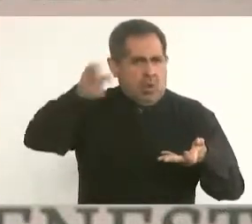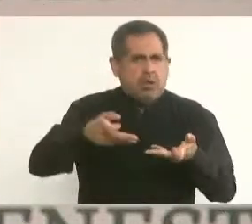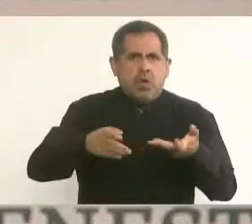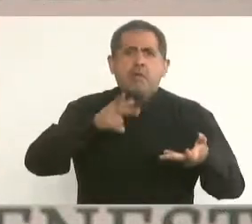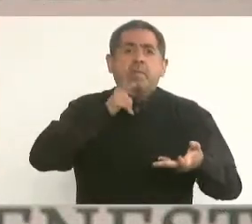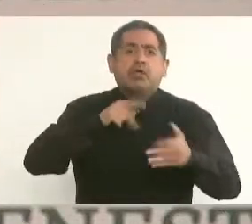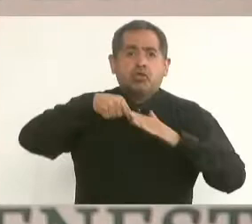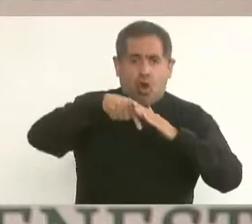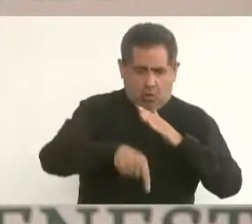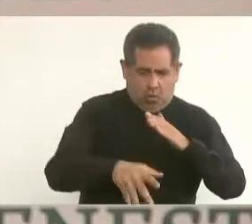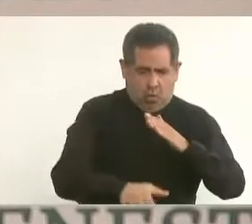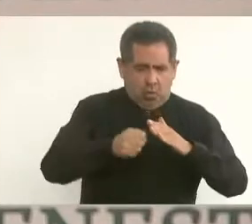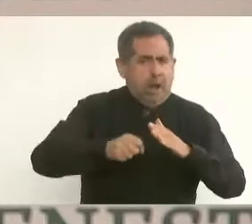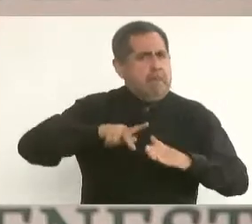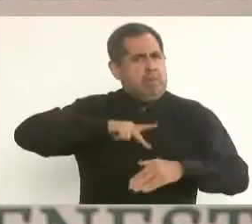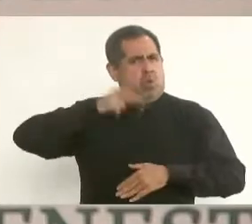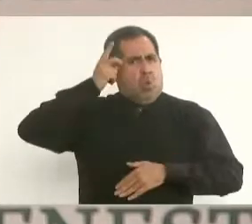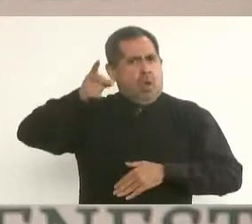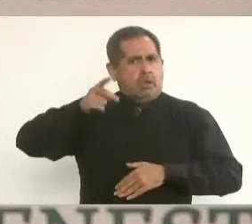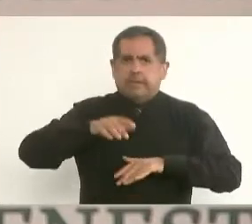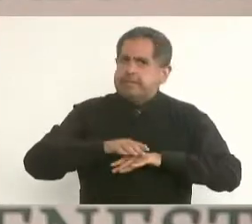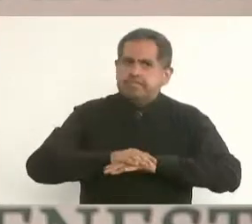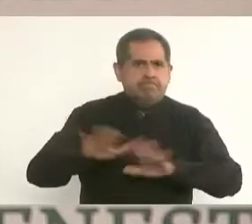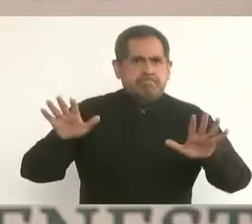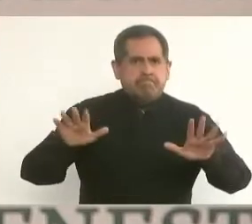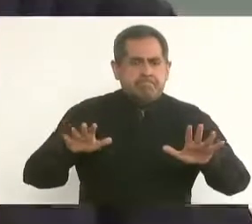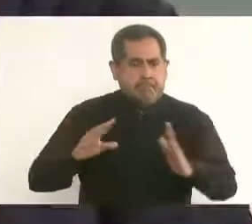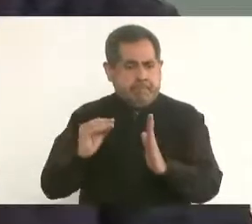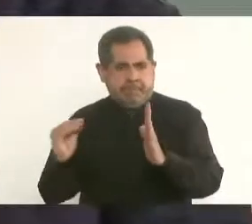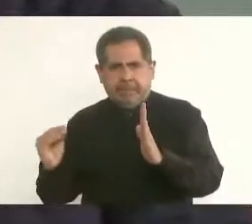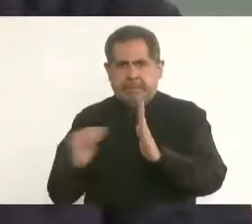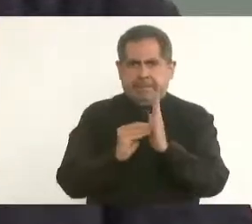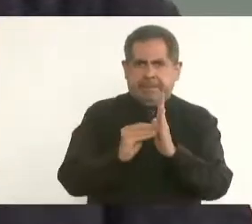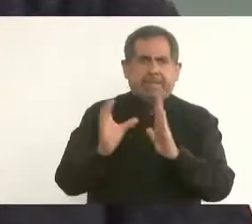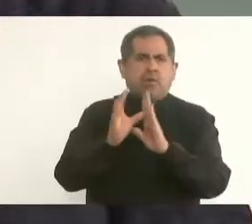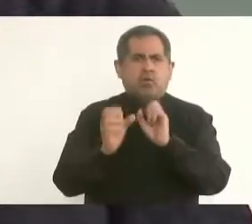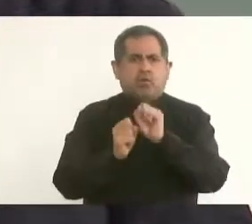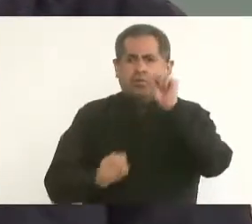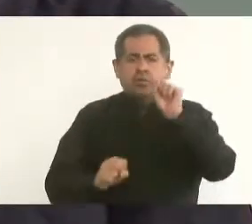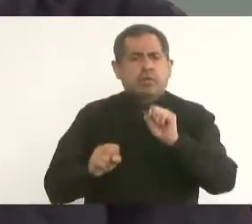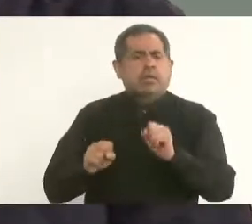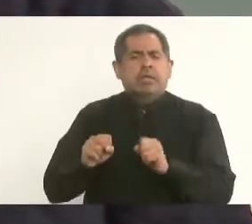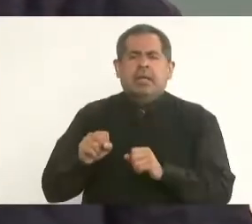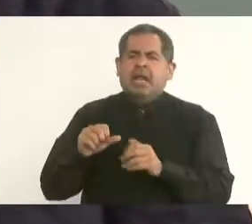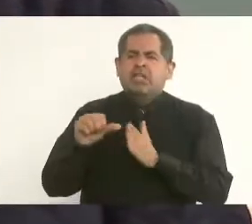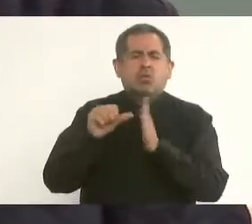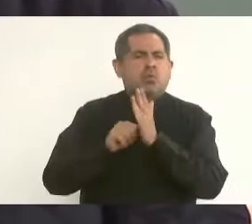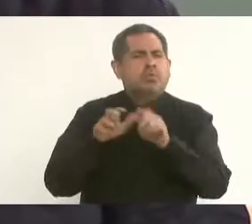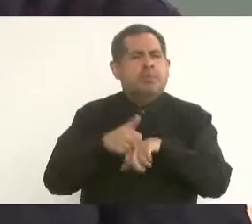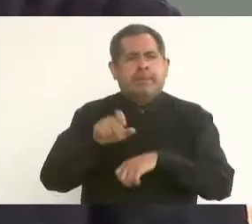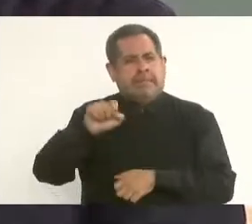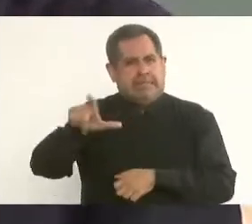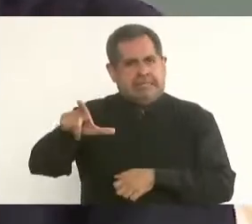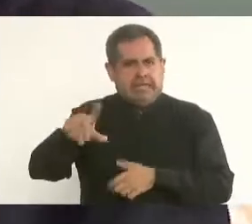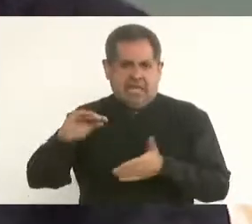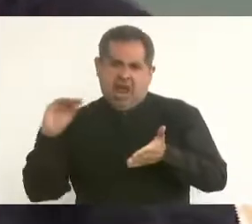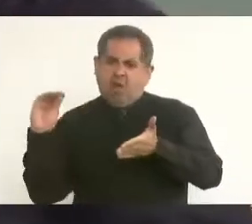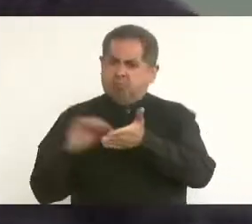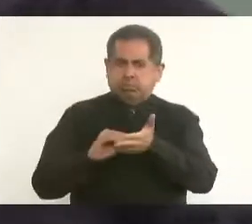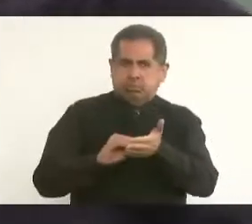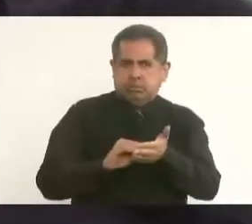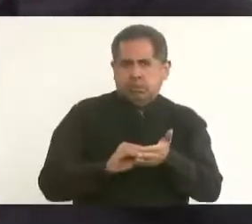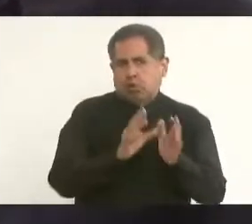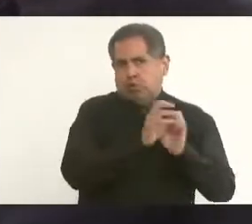Y con el artículo 27 de la Constitución del 17 se